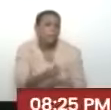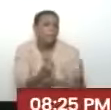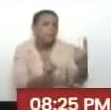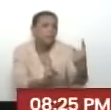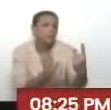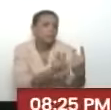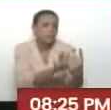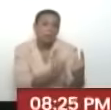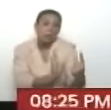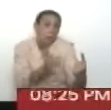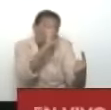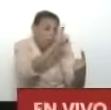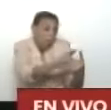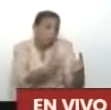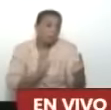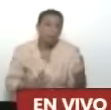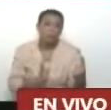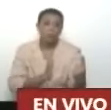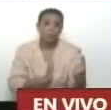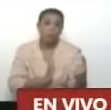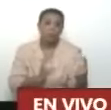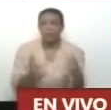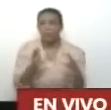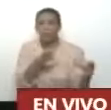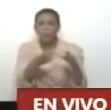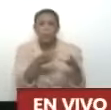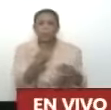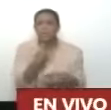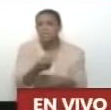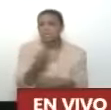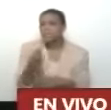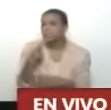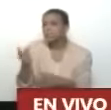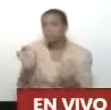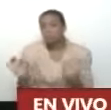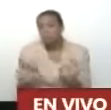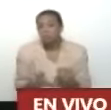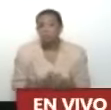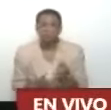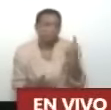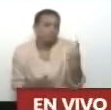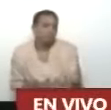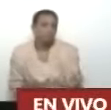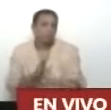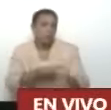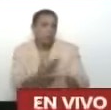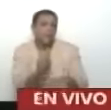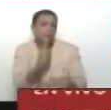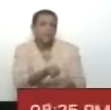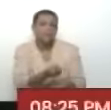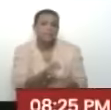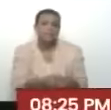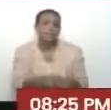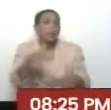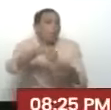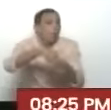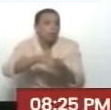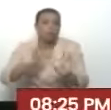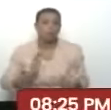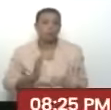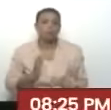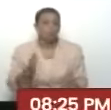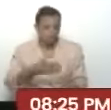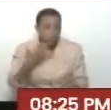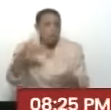vida, y que vive de la opinión pública, Luis Vicente León, porque él dijo, voy a votar, siempre hay